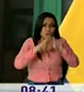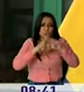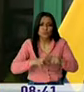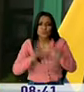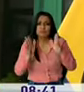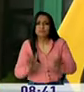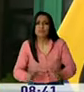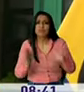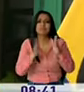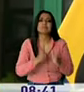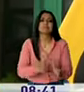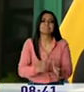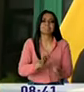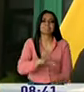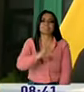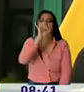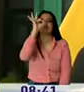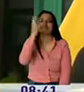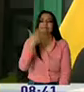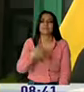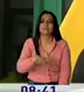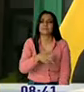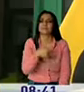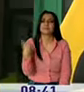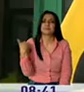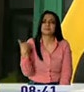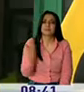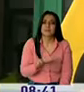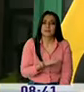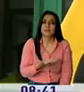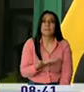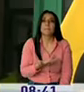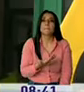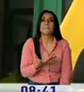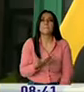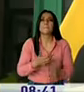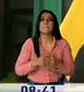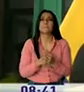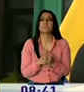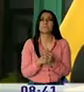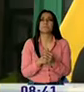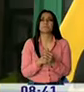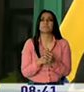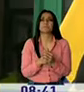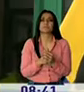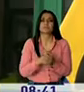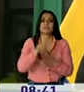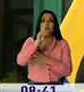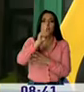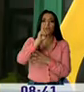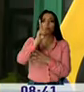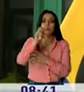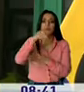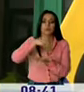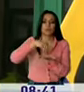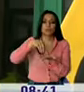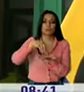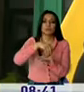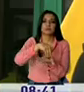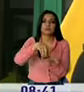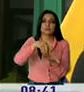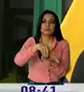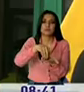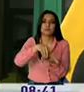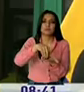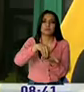a ver que tenían en su posesión alrededor de 120 dosis de una sustancia